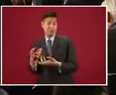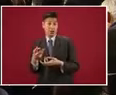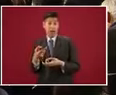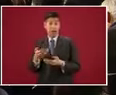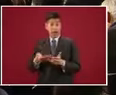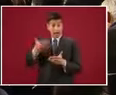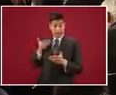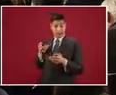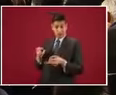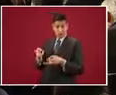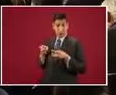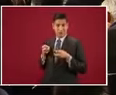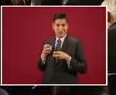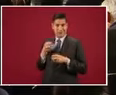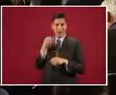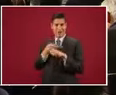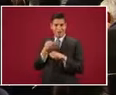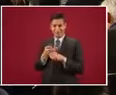disponga